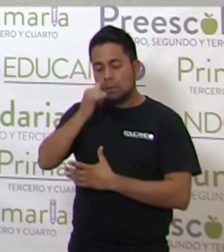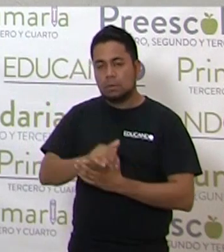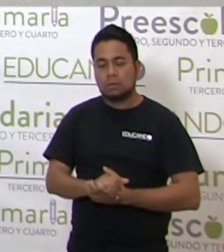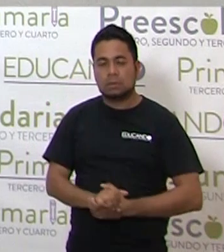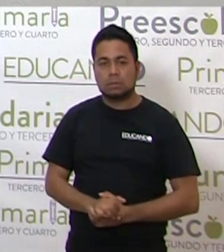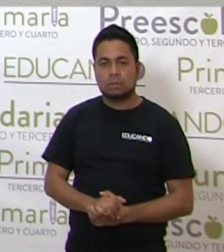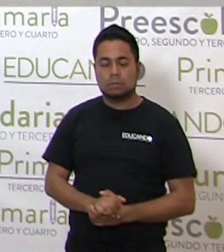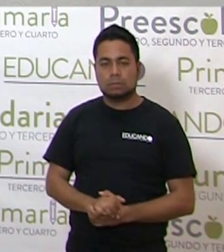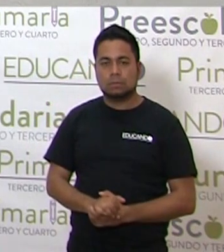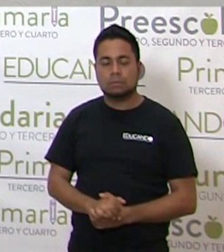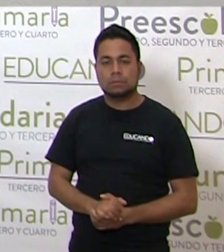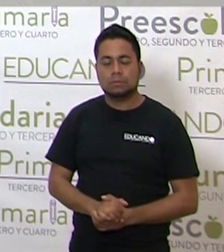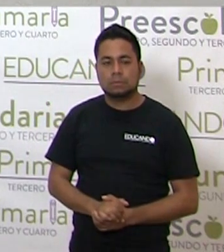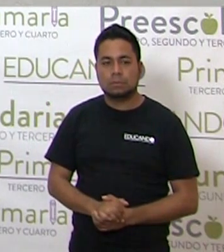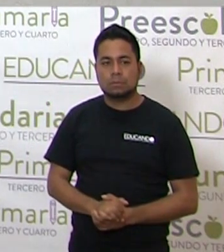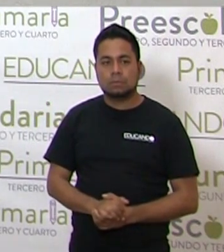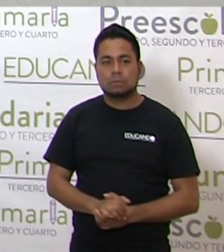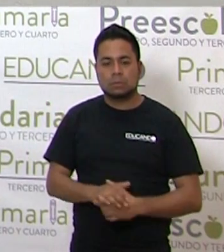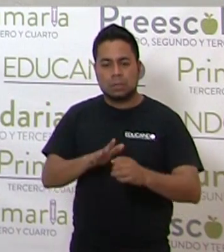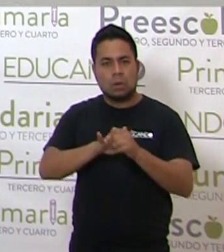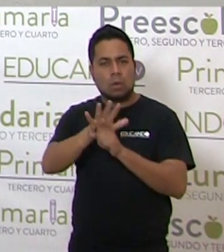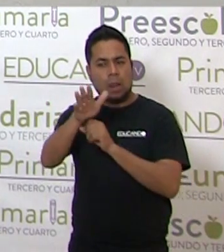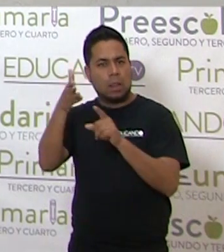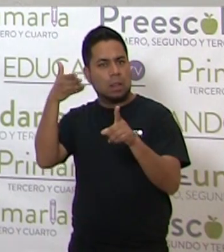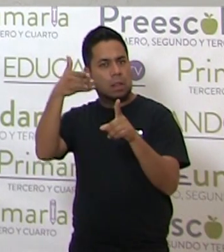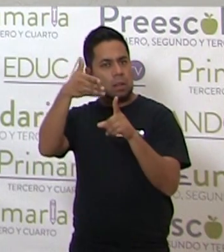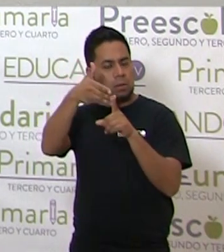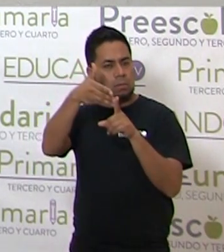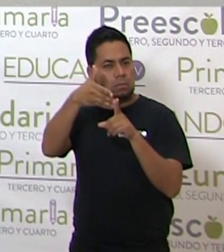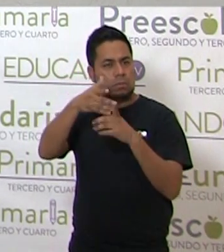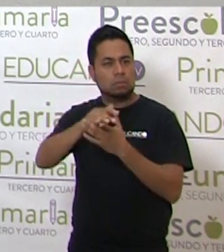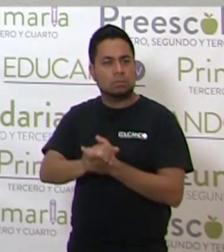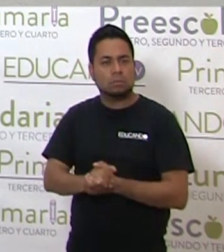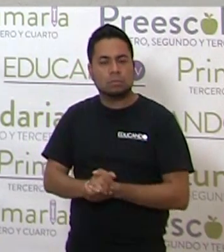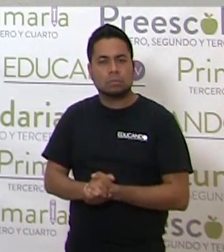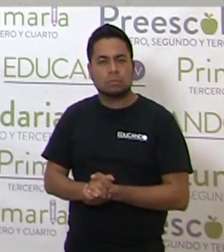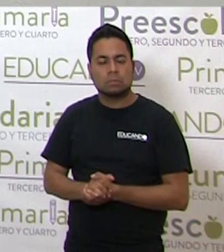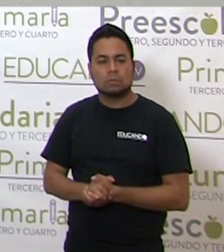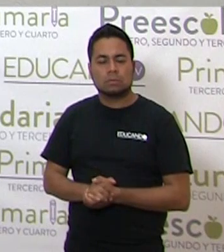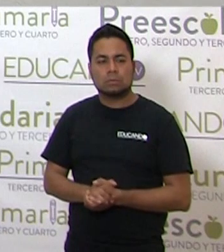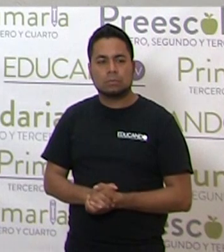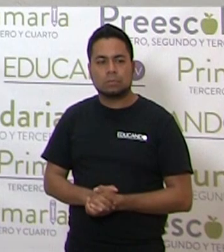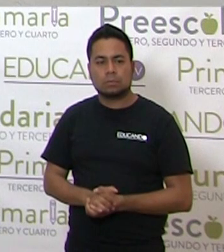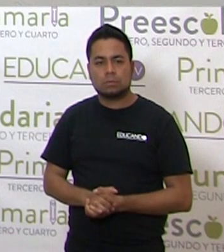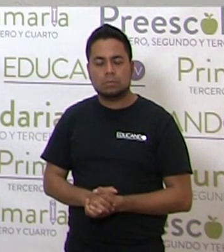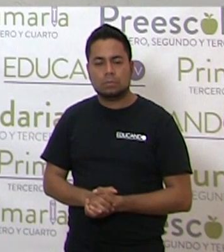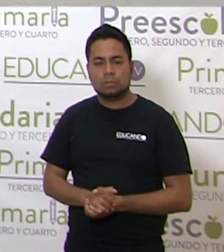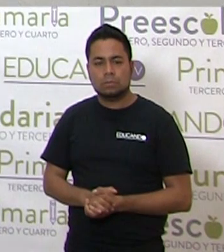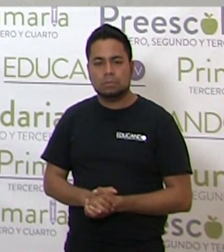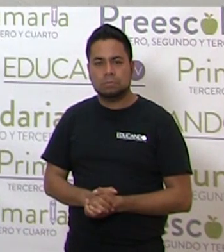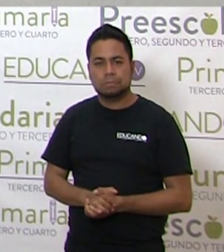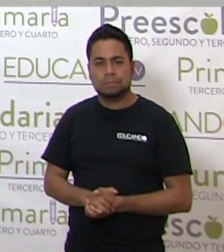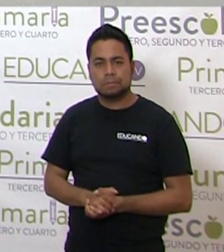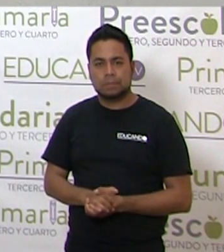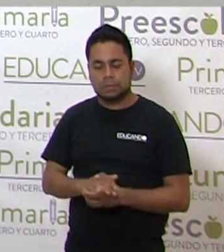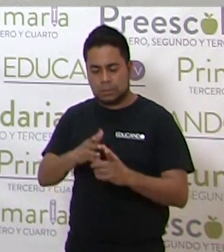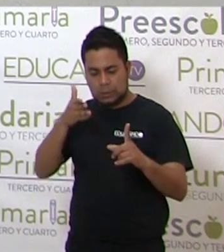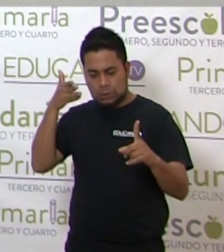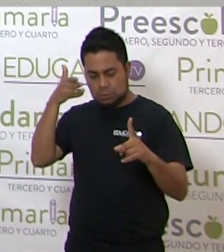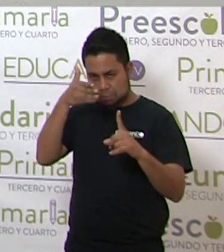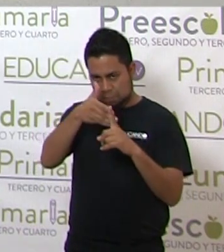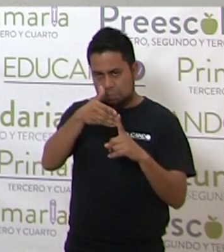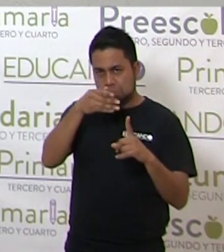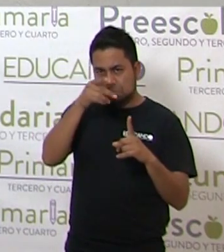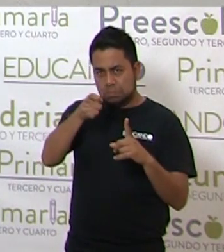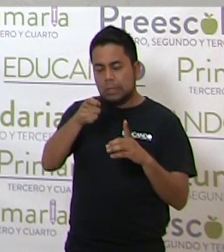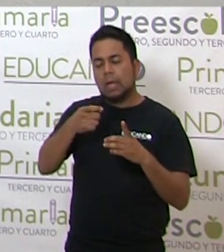que son las vacas. ¿Cuál es el objetivo? Es proporcionar información, dar información